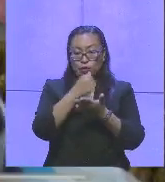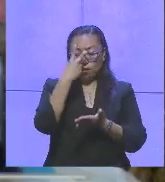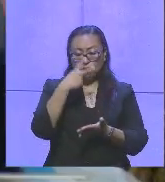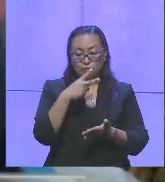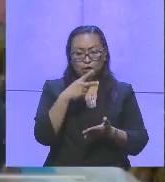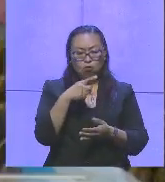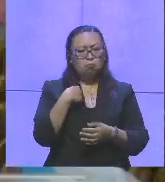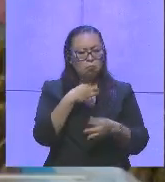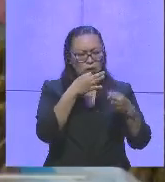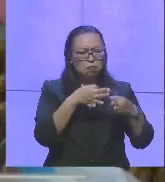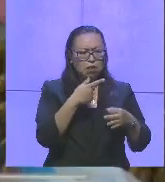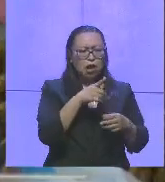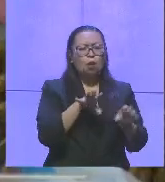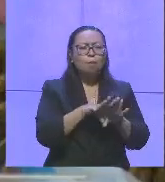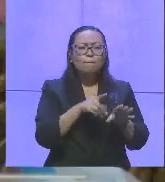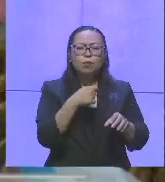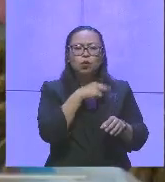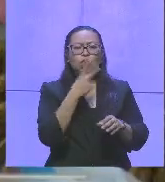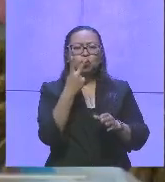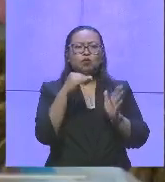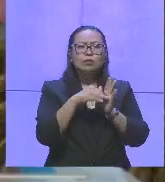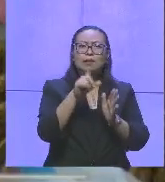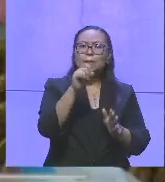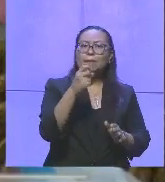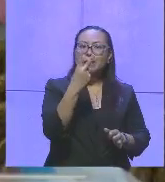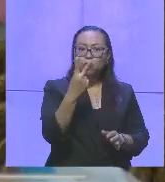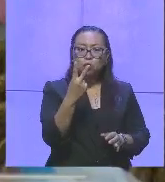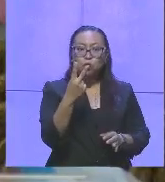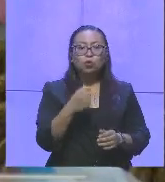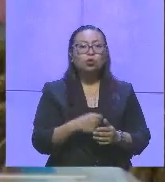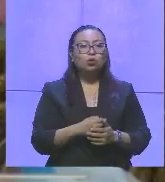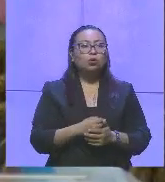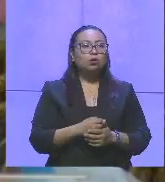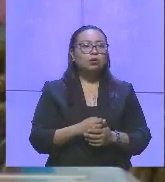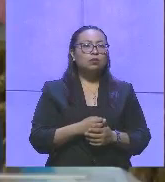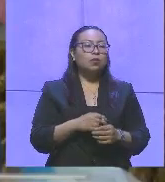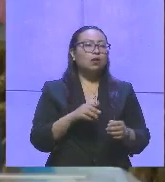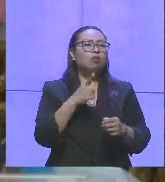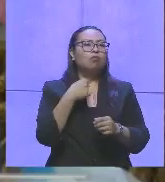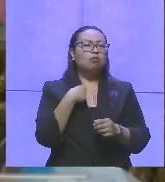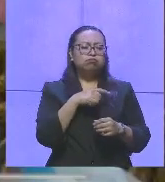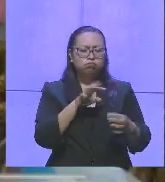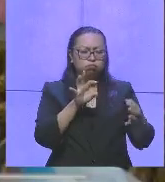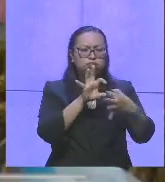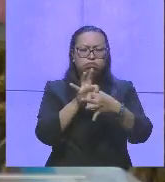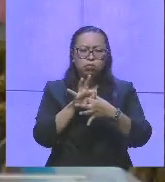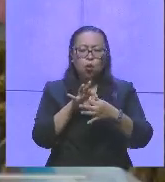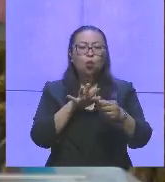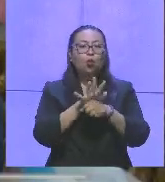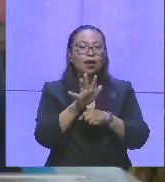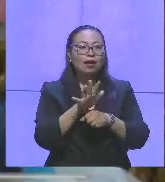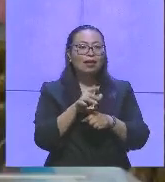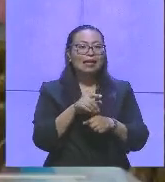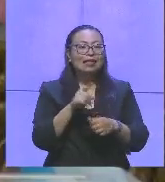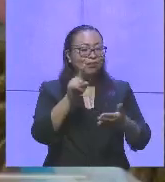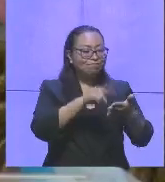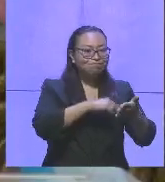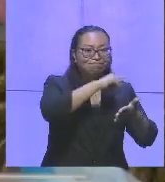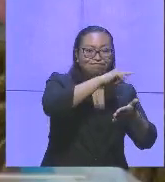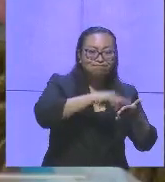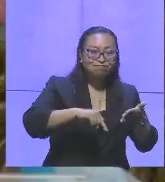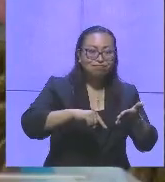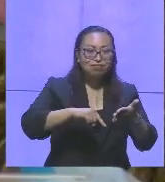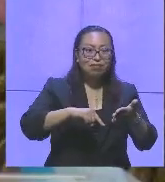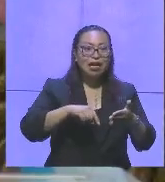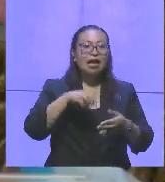el asunto 225 del 2021 relacionada con una nulidad de la elección en el municipio de